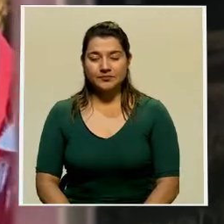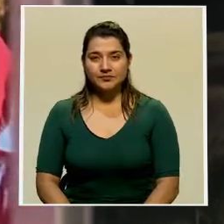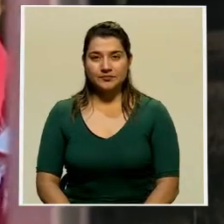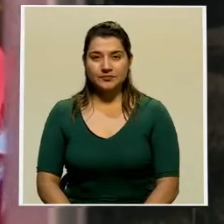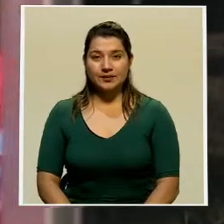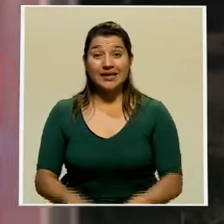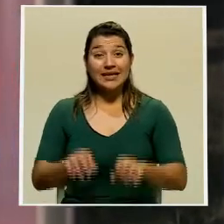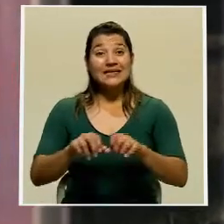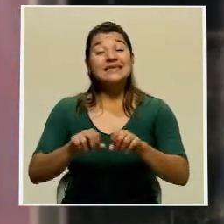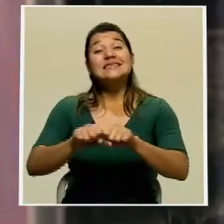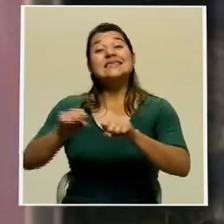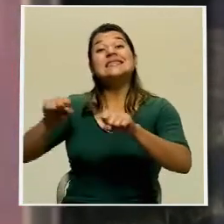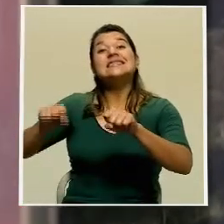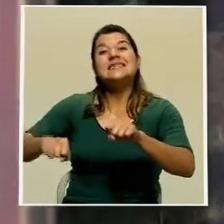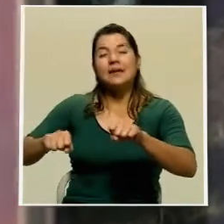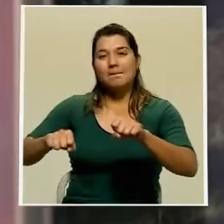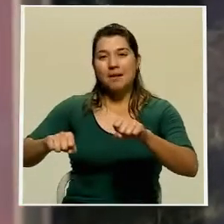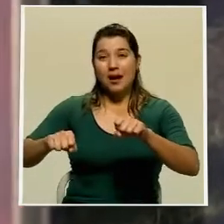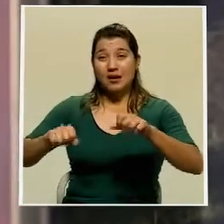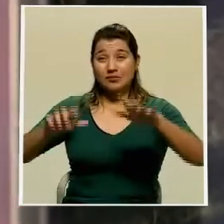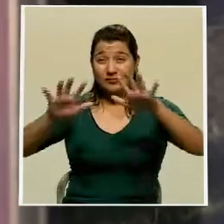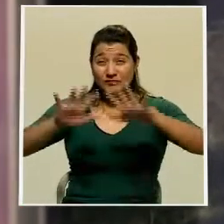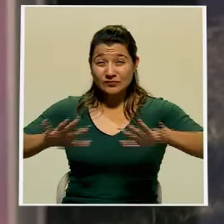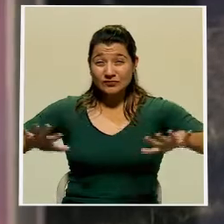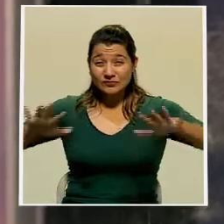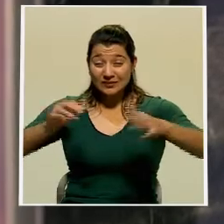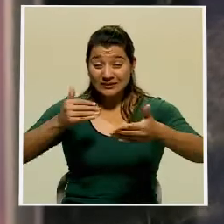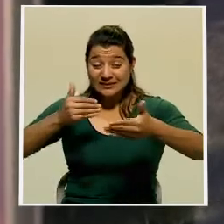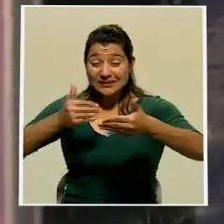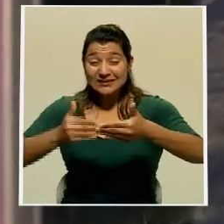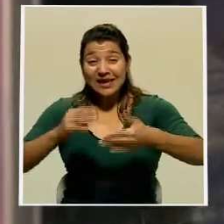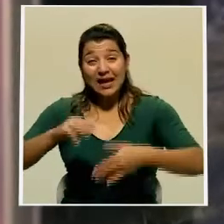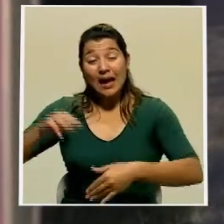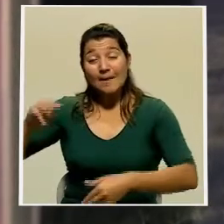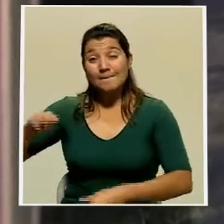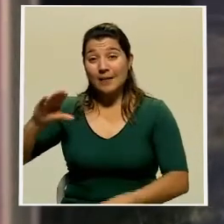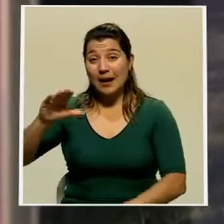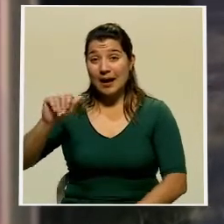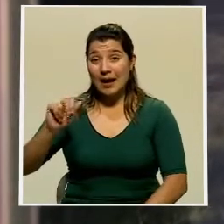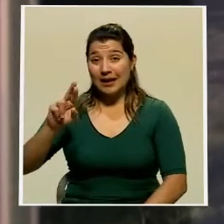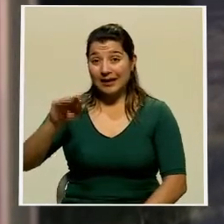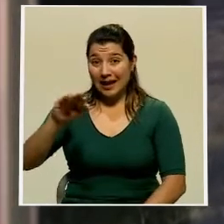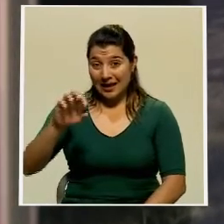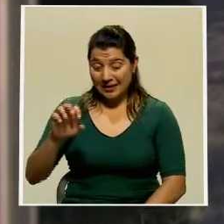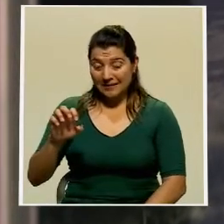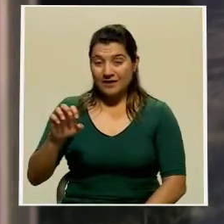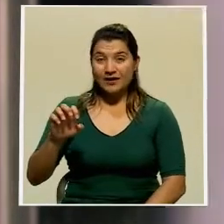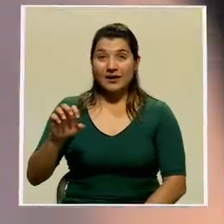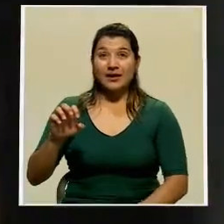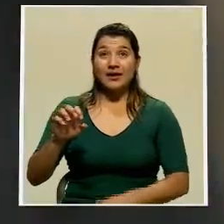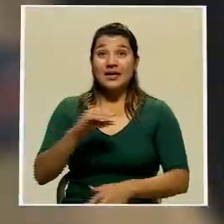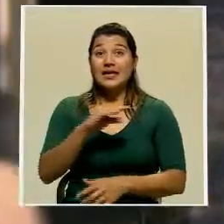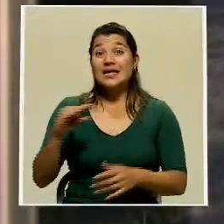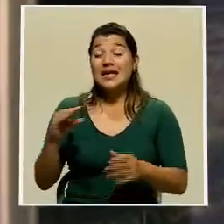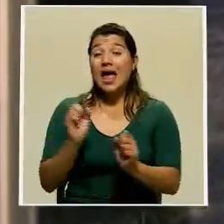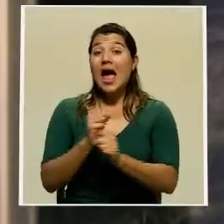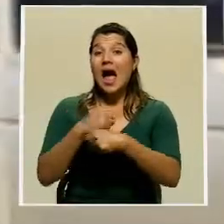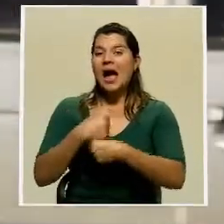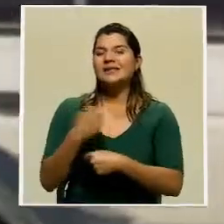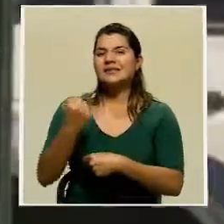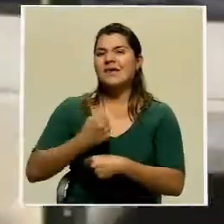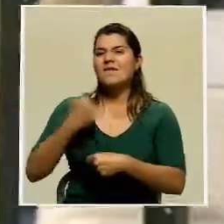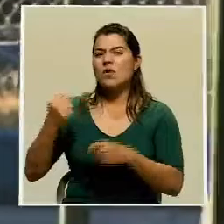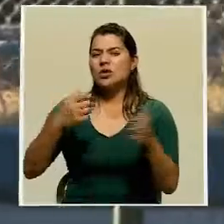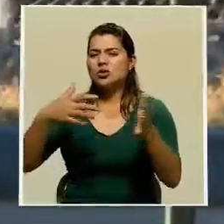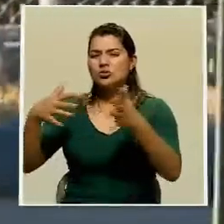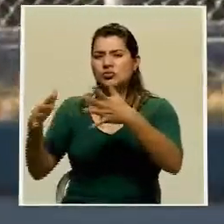Un sistema de alta presión que está ubicado en el norte del Mar Caribe ha elevado la presión atmosférica en Centroamérica y ha provocado fuertes ráfagas